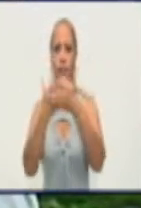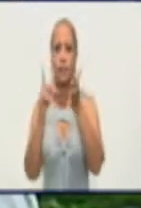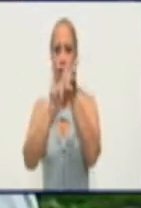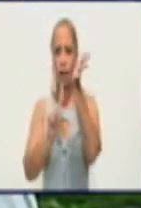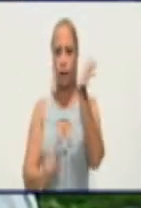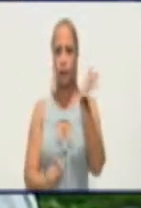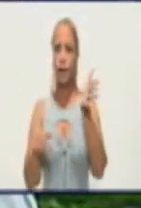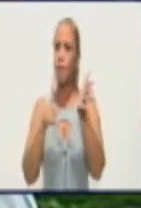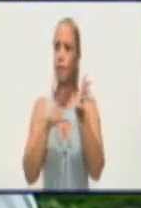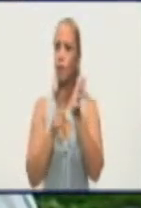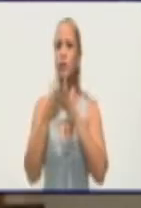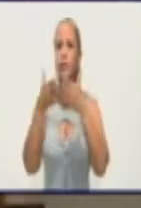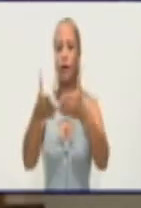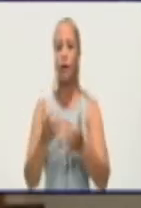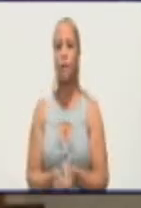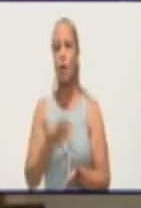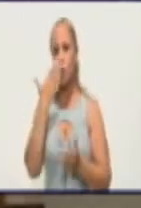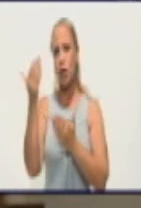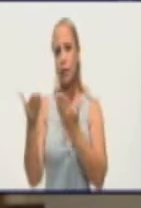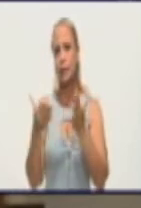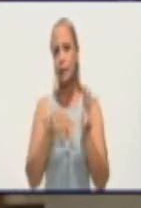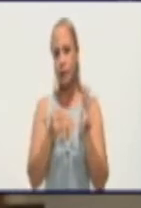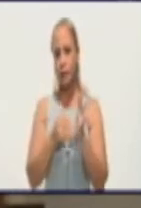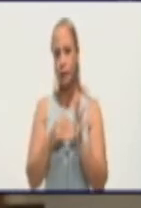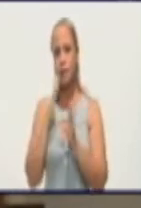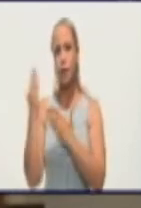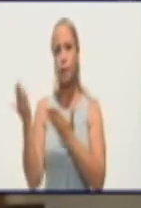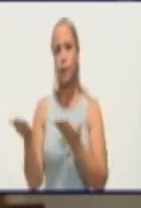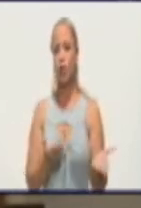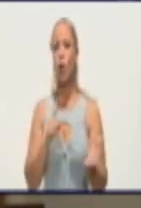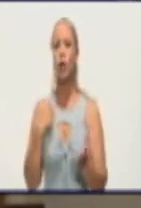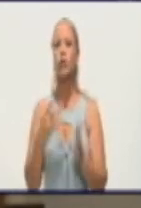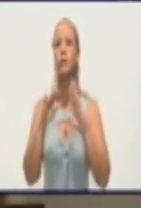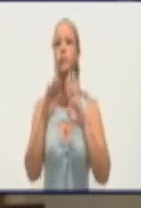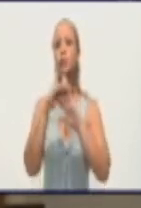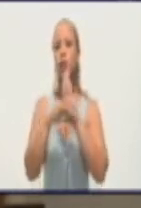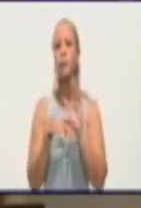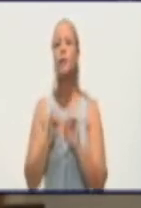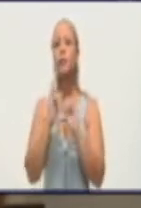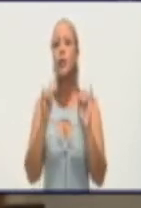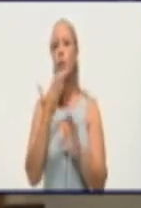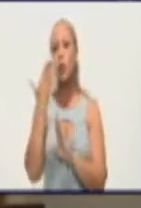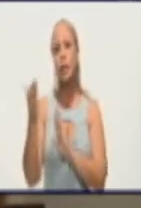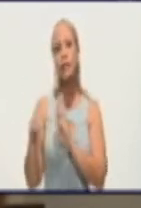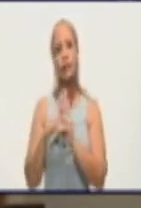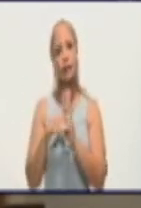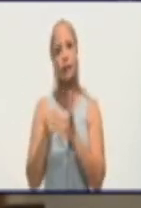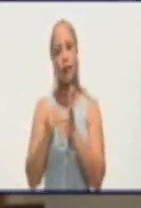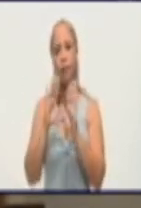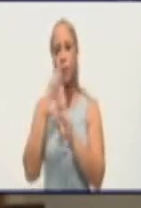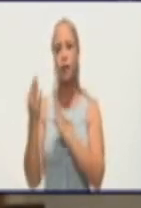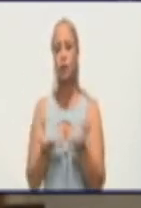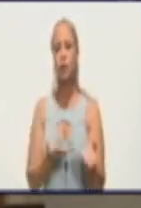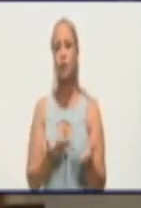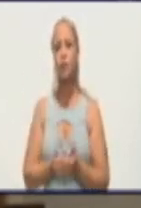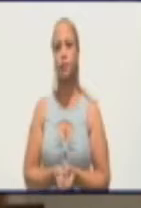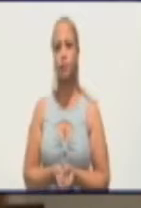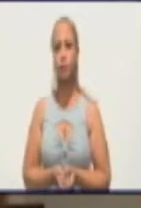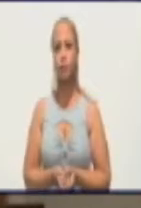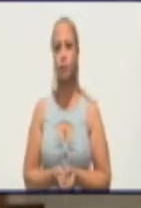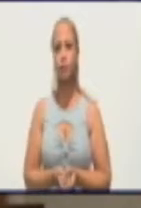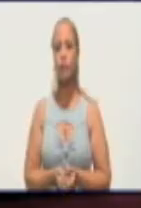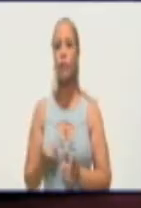eléctrica granma solís muy buenas tardes y bienvenidos nuevamente a nuestro panel buenas tardes los hitos para ti y para los televidentes del otro es solís lo decía